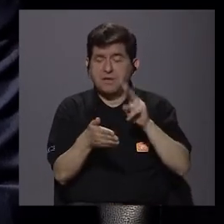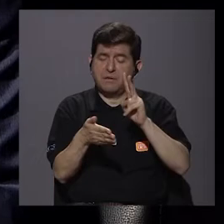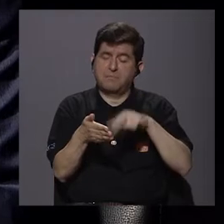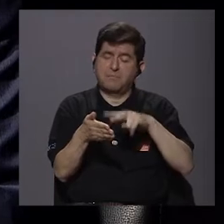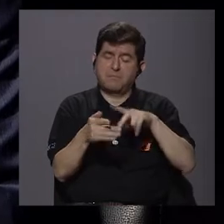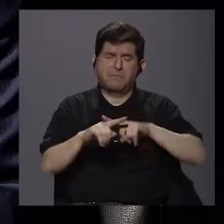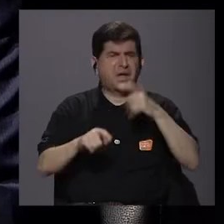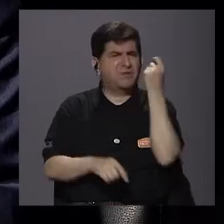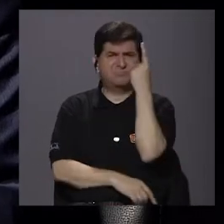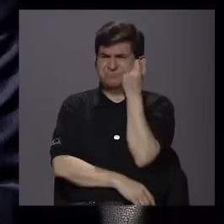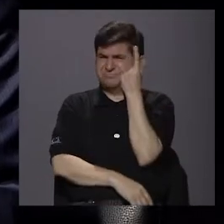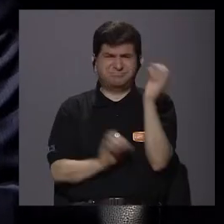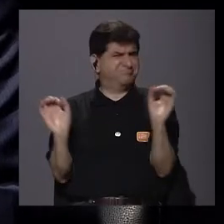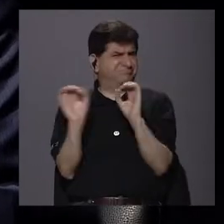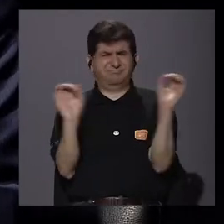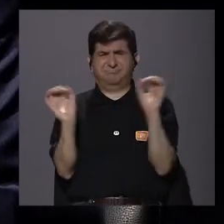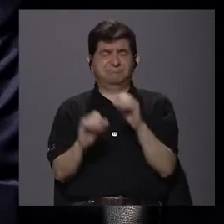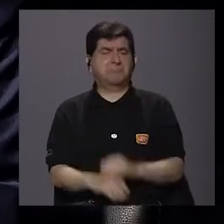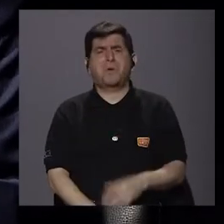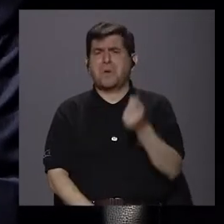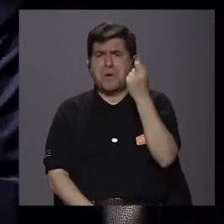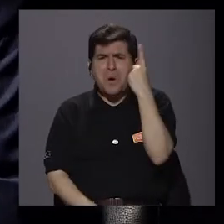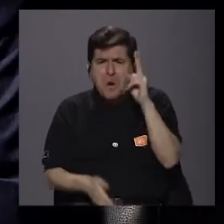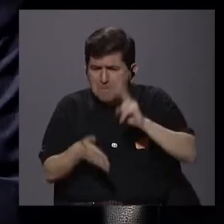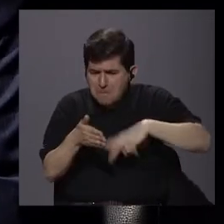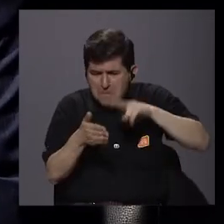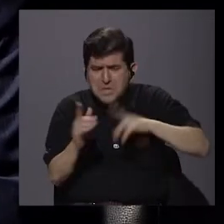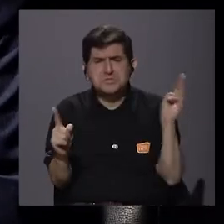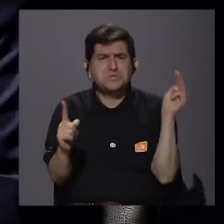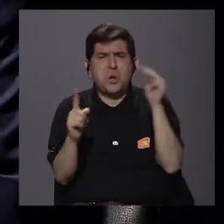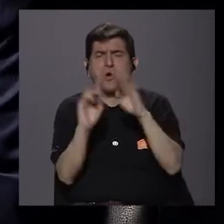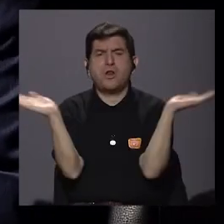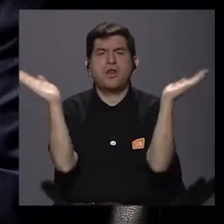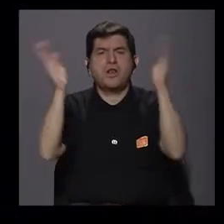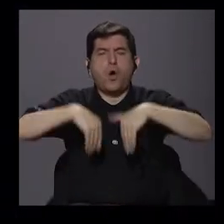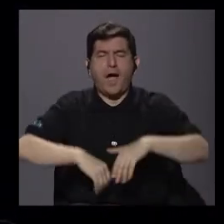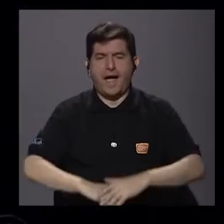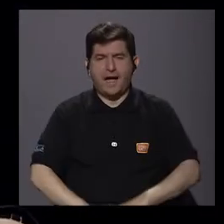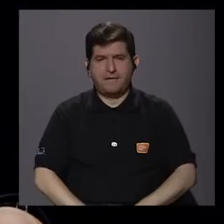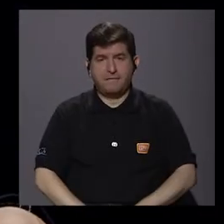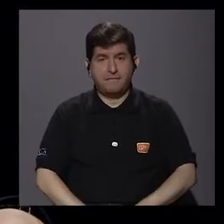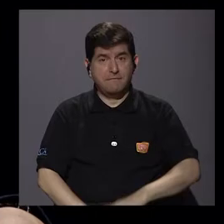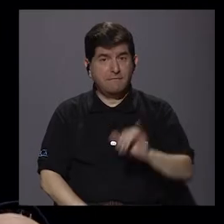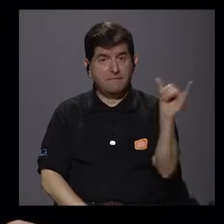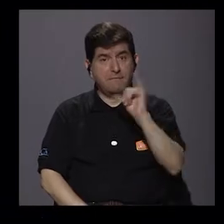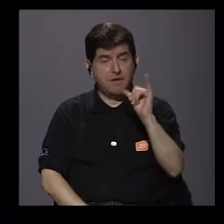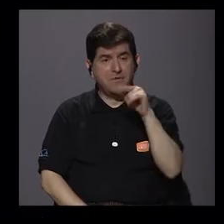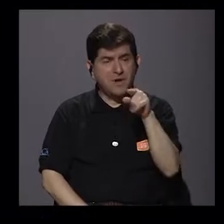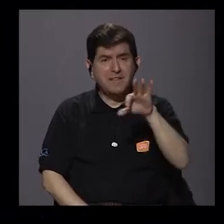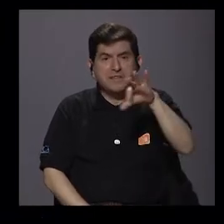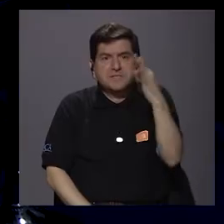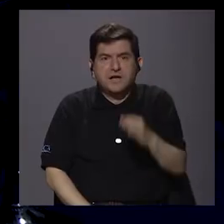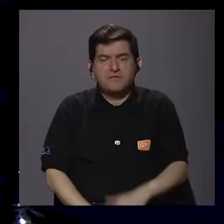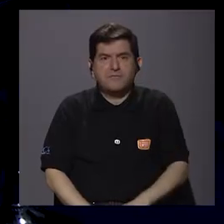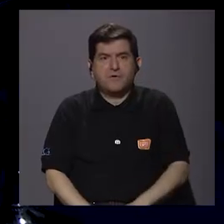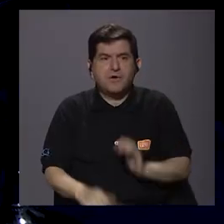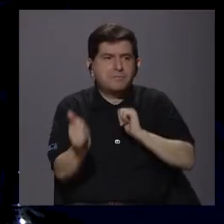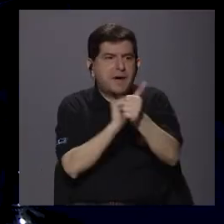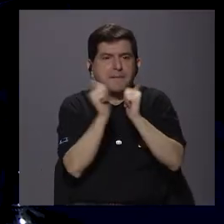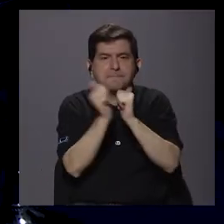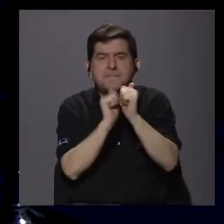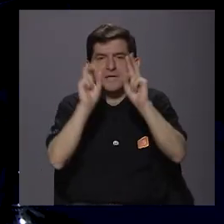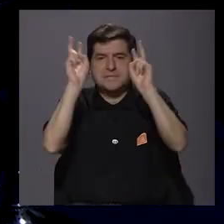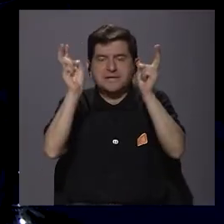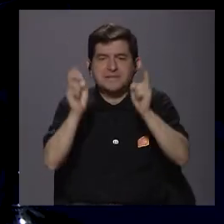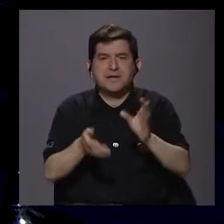lo que van leyendo pero no entienden no tienen comprensión del mensaje en francés y así como cómo van a pasar las